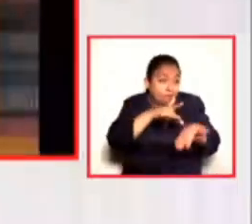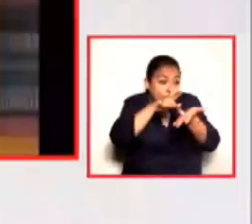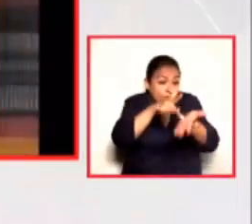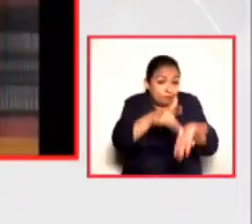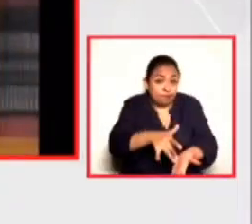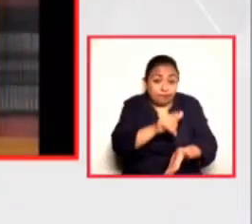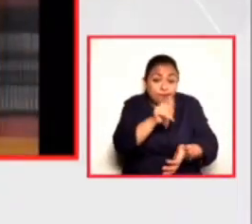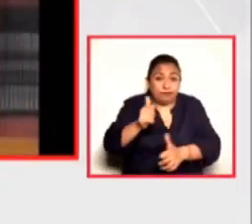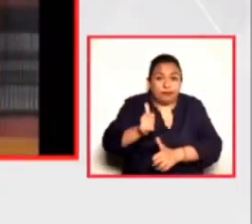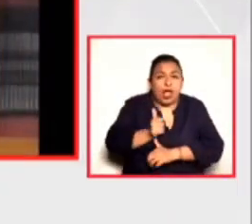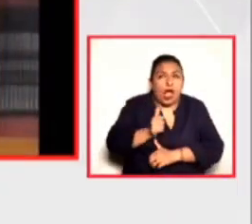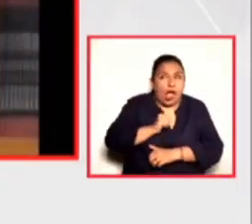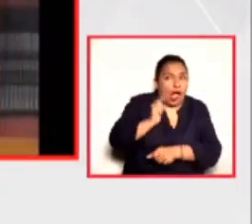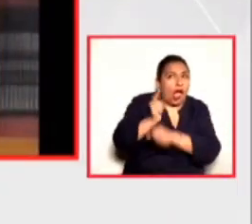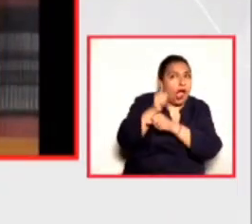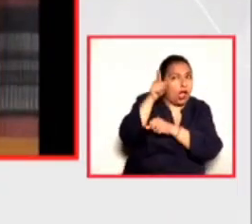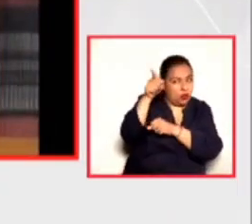O sea,